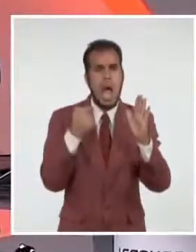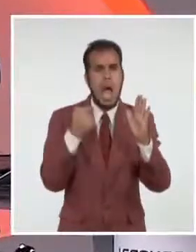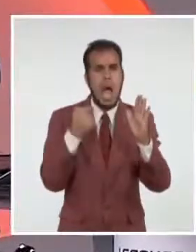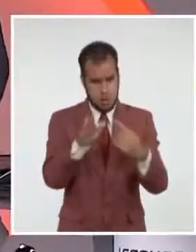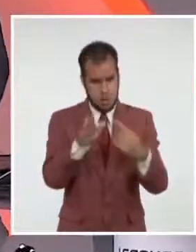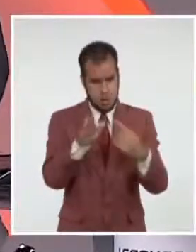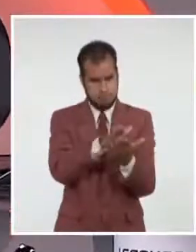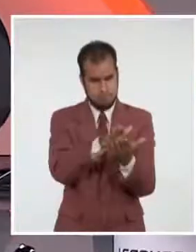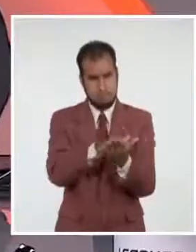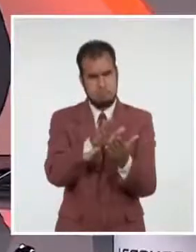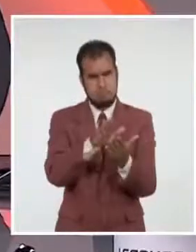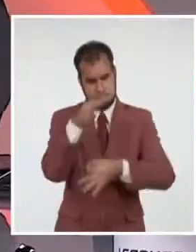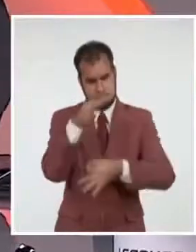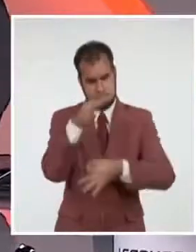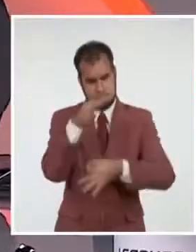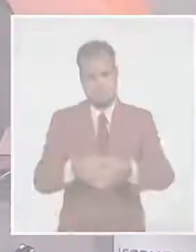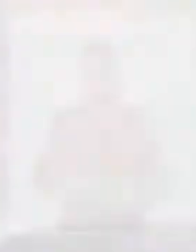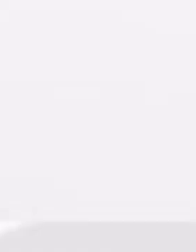con la doctora Liliana.